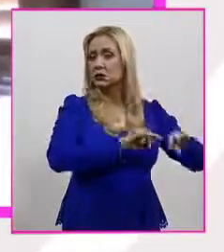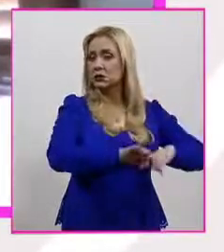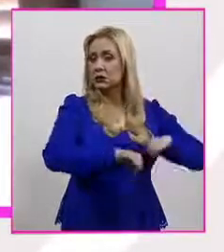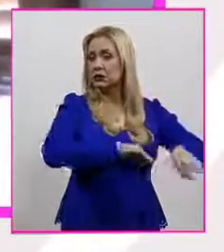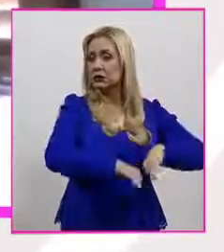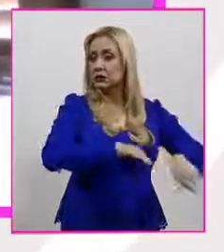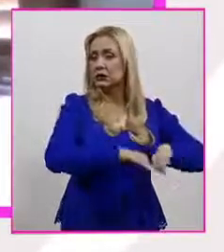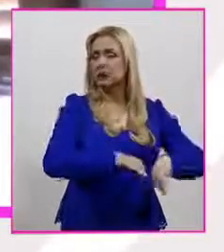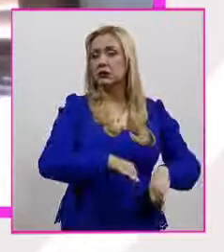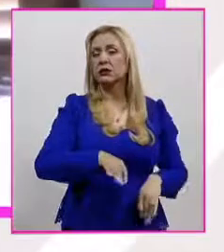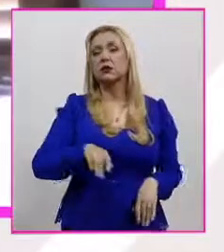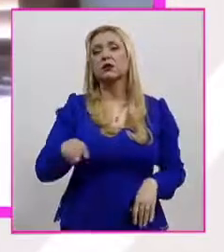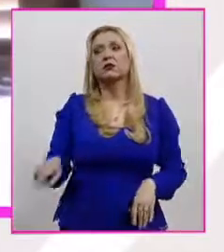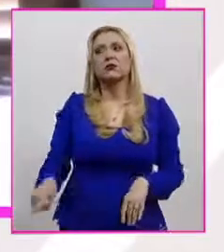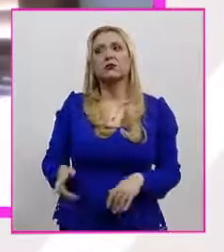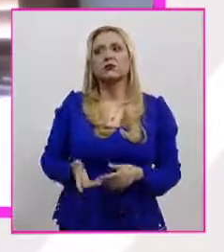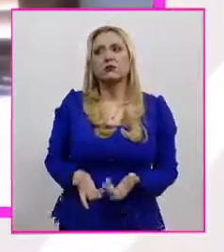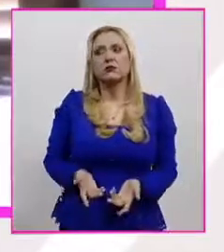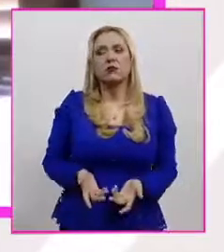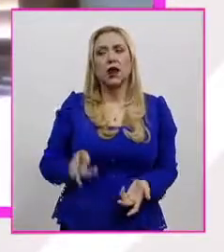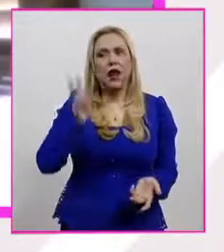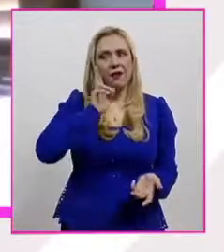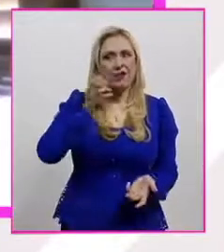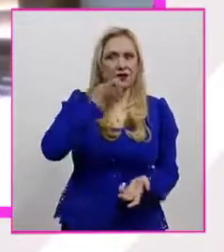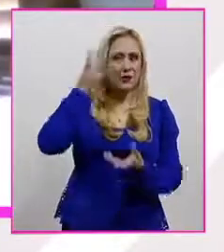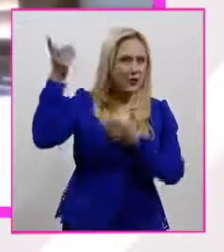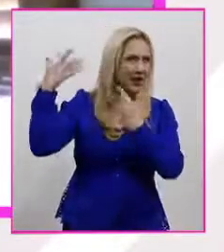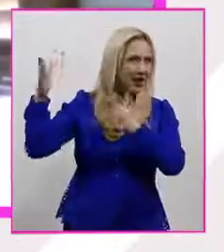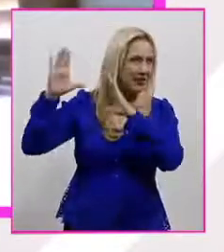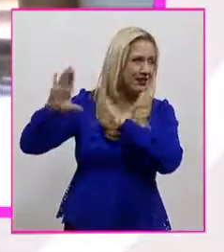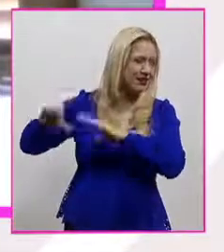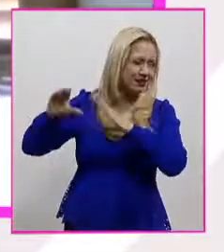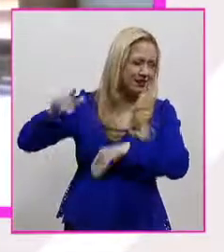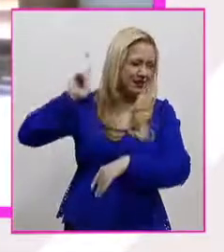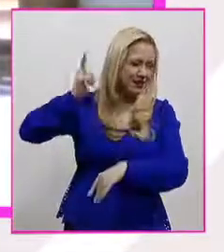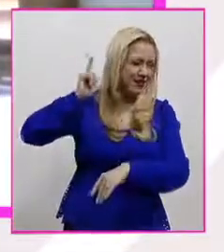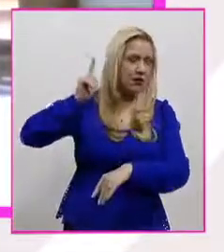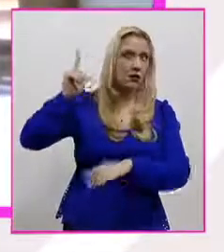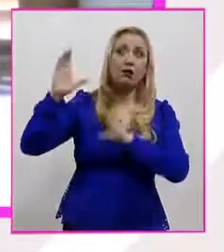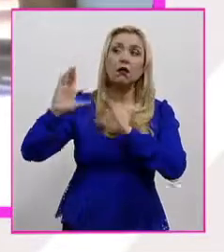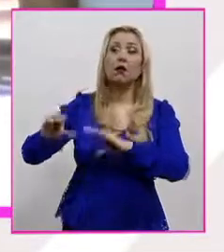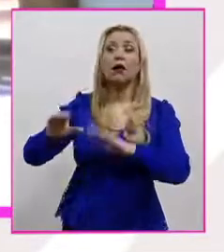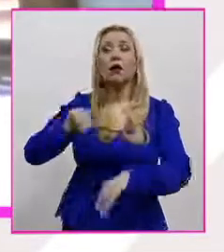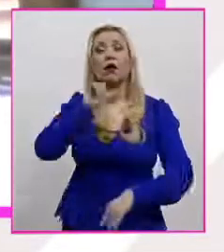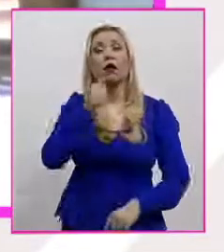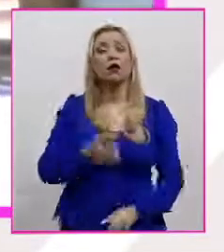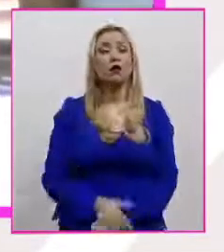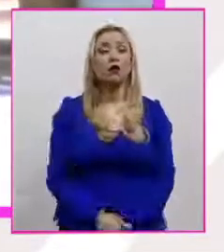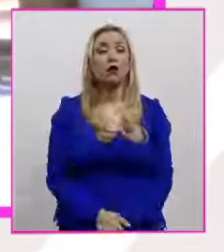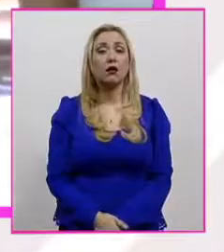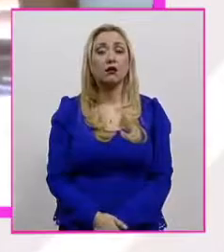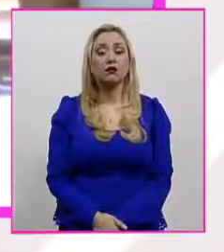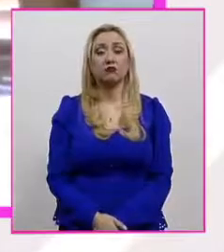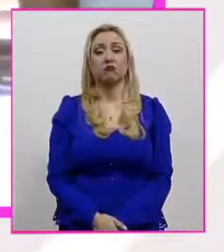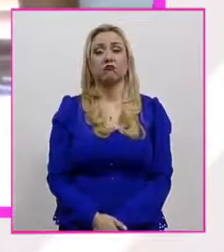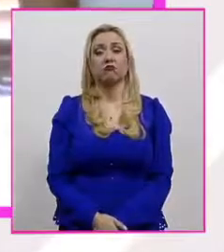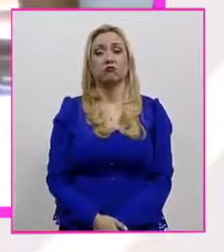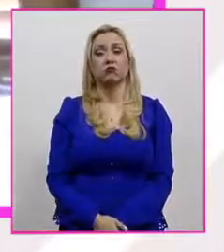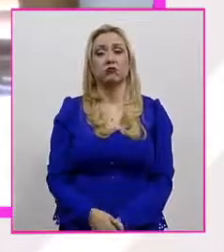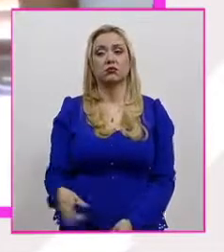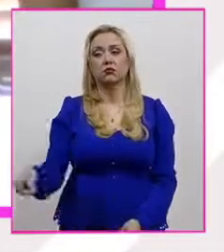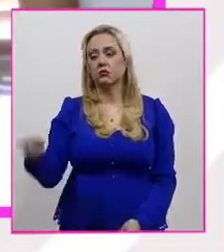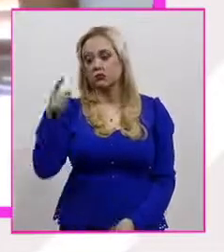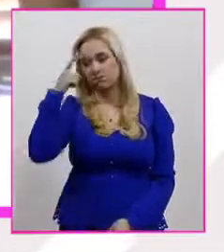él confió en que el sistema educativo le iba a apoyar y al final el sistema educativo no lo apoyó, justo pues están en una desventaja